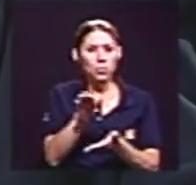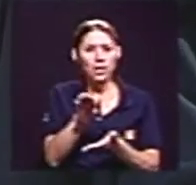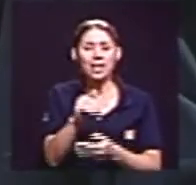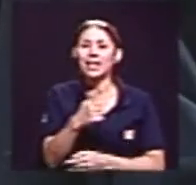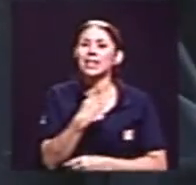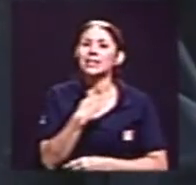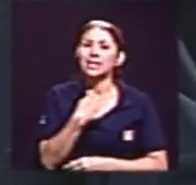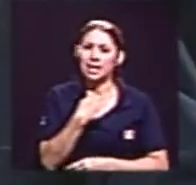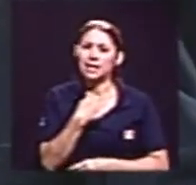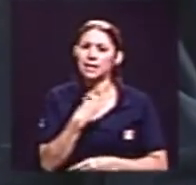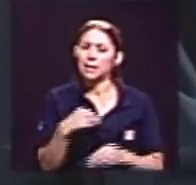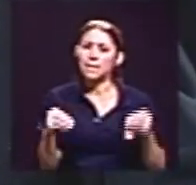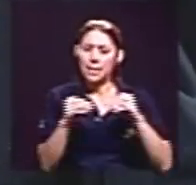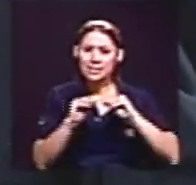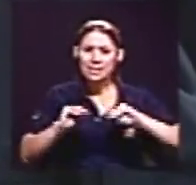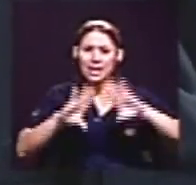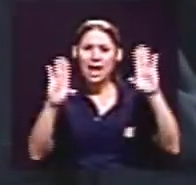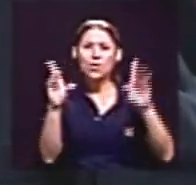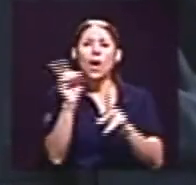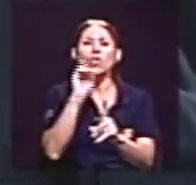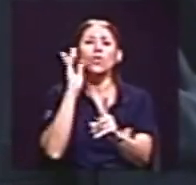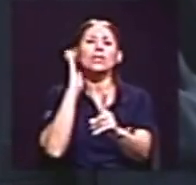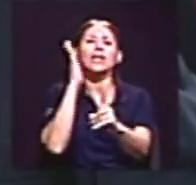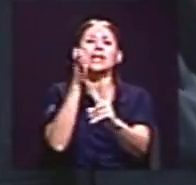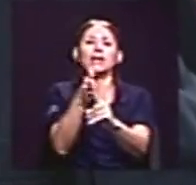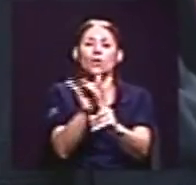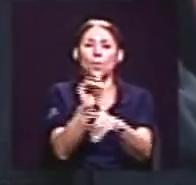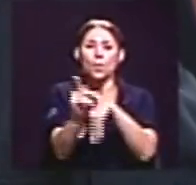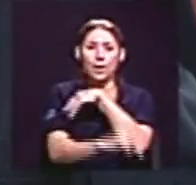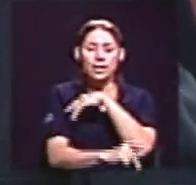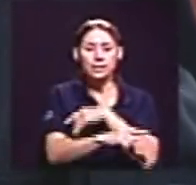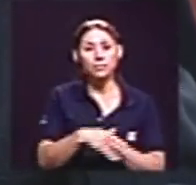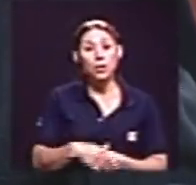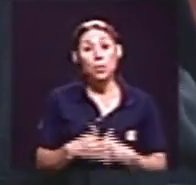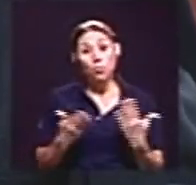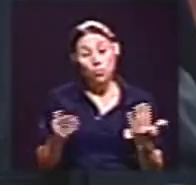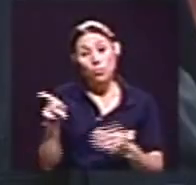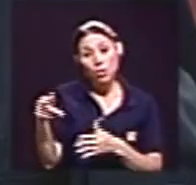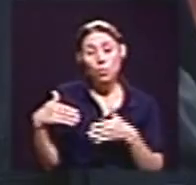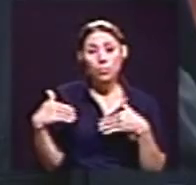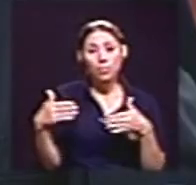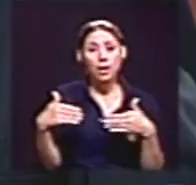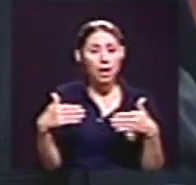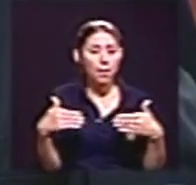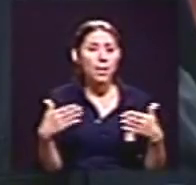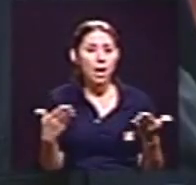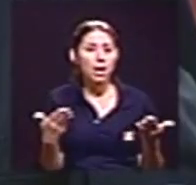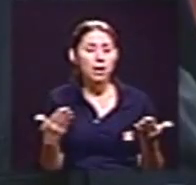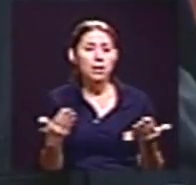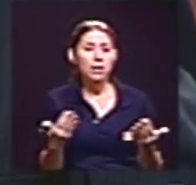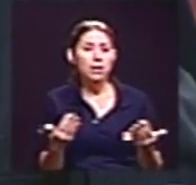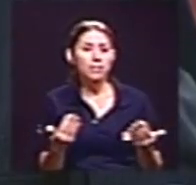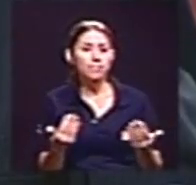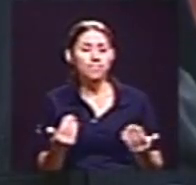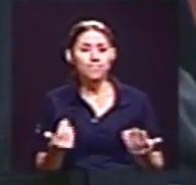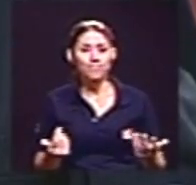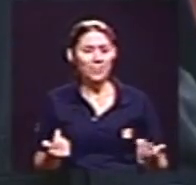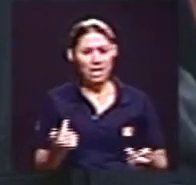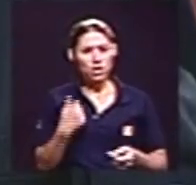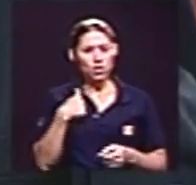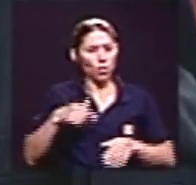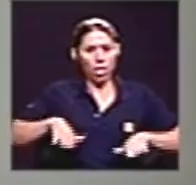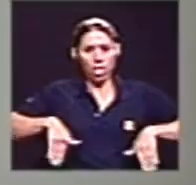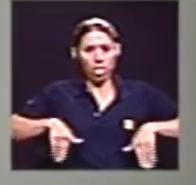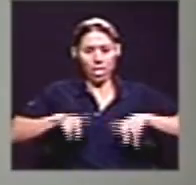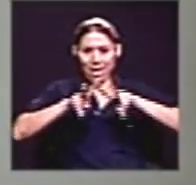tienen como que tienen más claro hacia dónde ir como país. Bueno, ellos han apostado mucho y yo no he estado analizando a